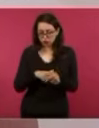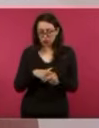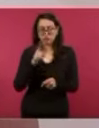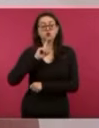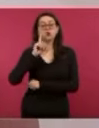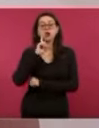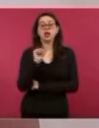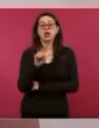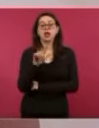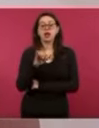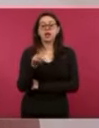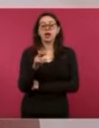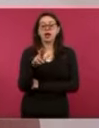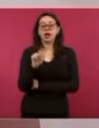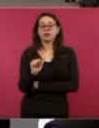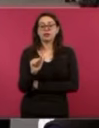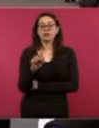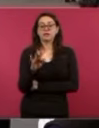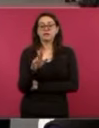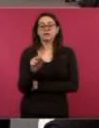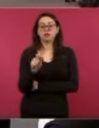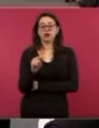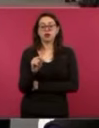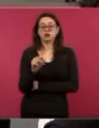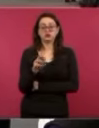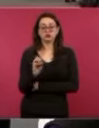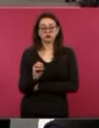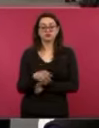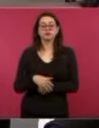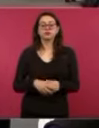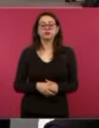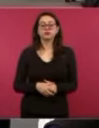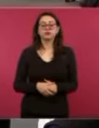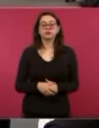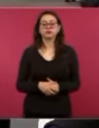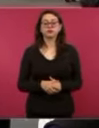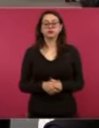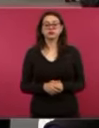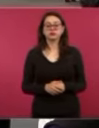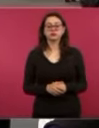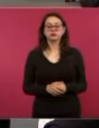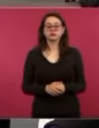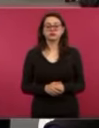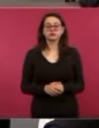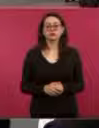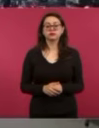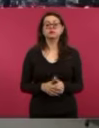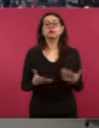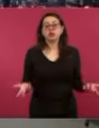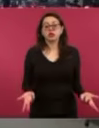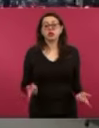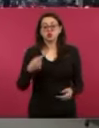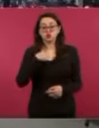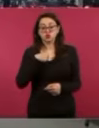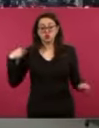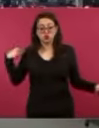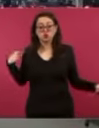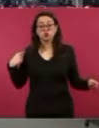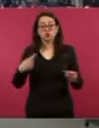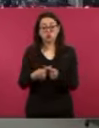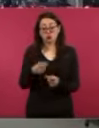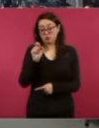Alejandra Fraustro, que nos diga. Sí, de hecho hemos estado, estado yo en, pues en estos 22 años